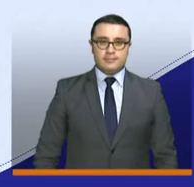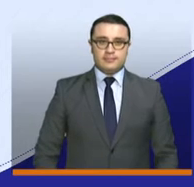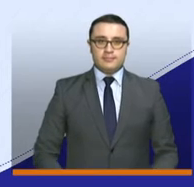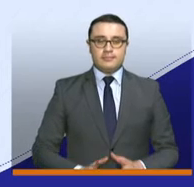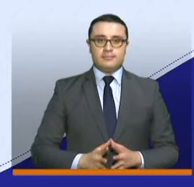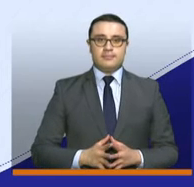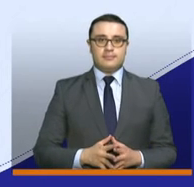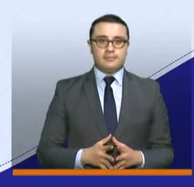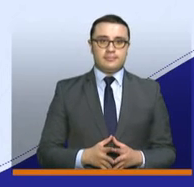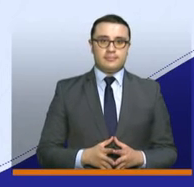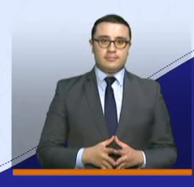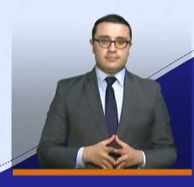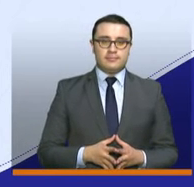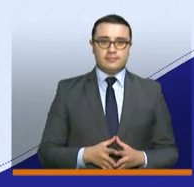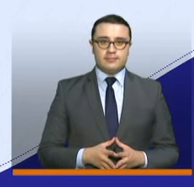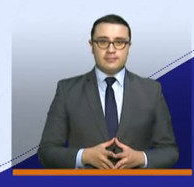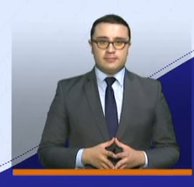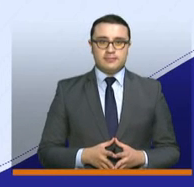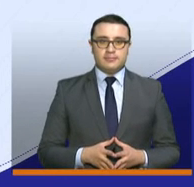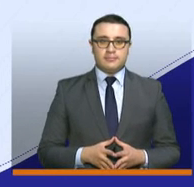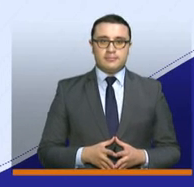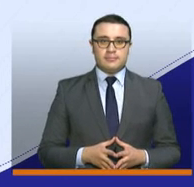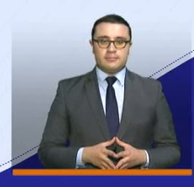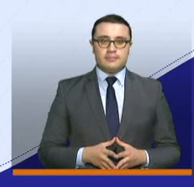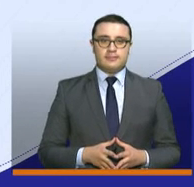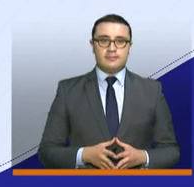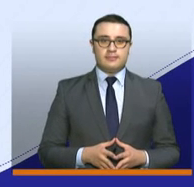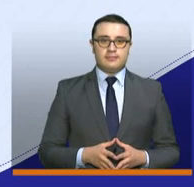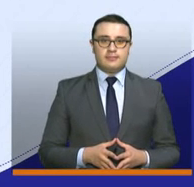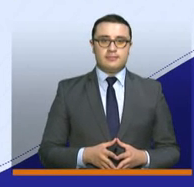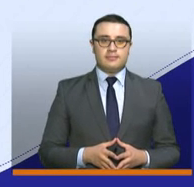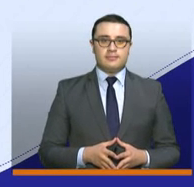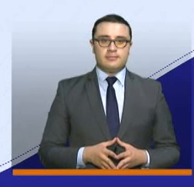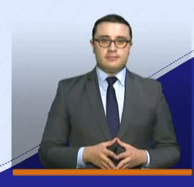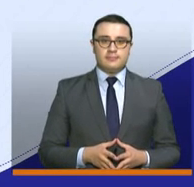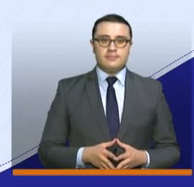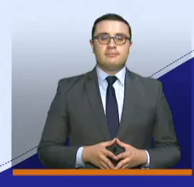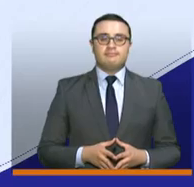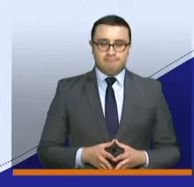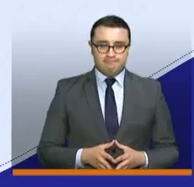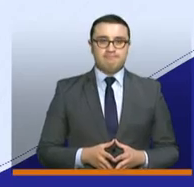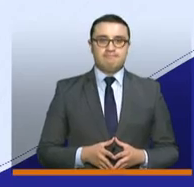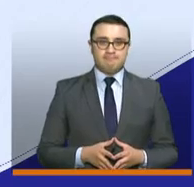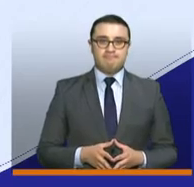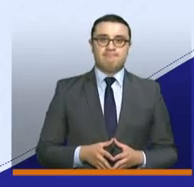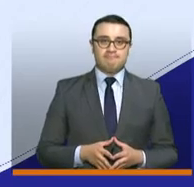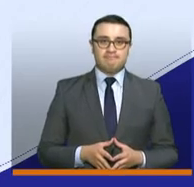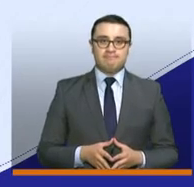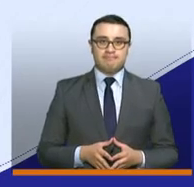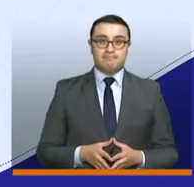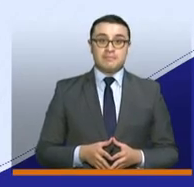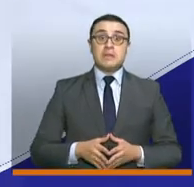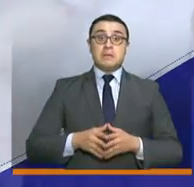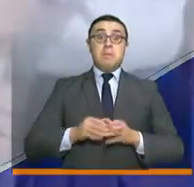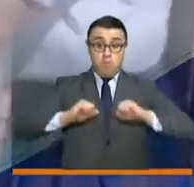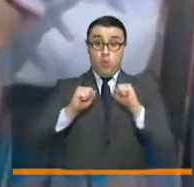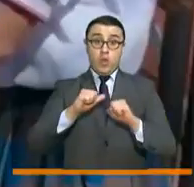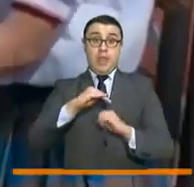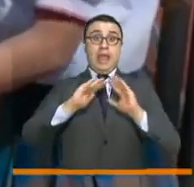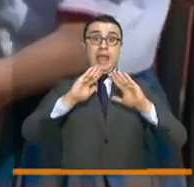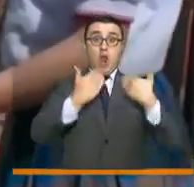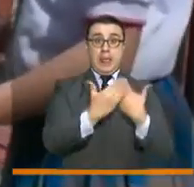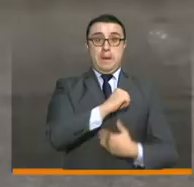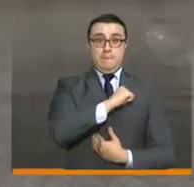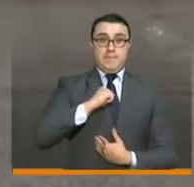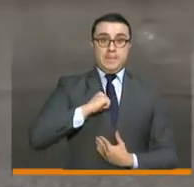Pereira, Dos Quebradas, Manizales, San José de Guaviare, El Retorno, Miraflores, Calamar y Bogotá, colegios privados.